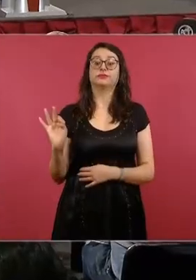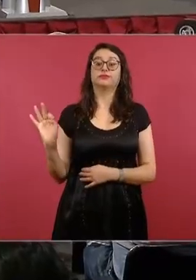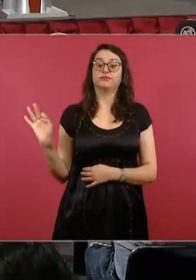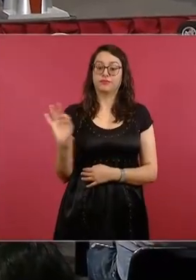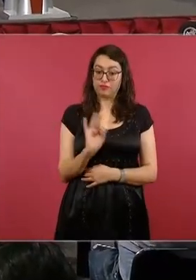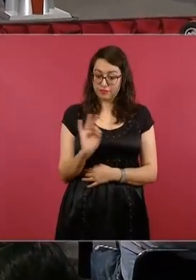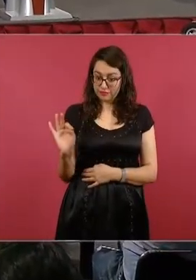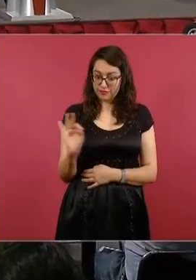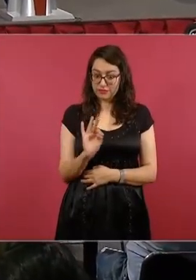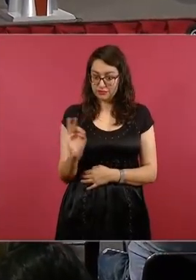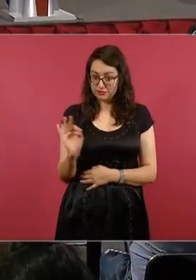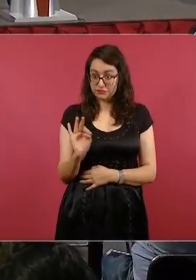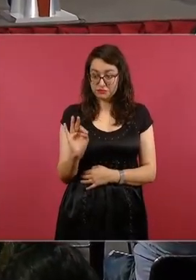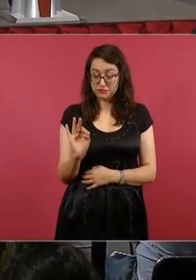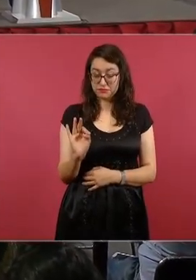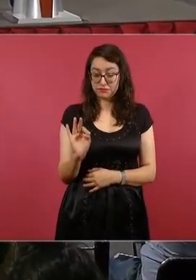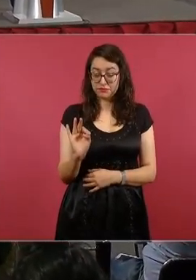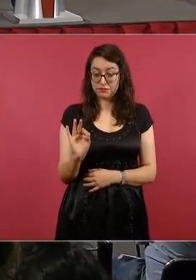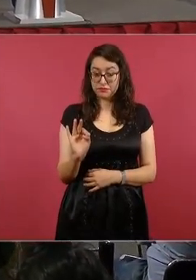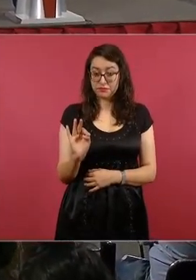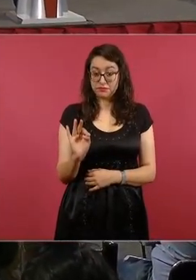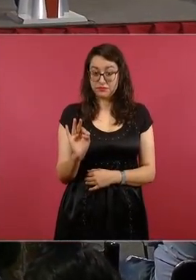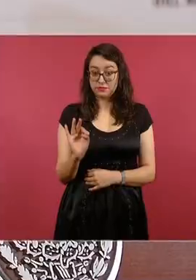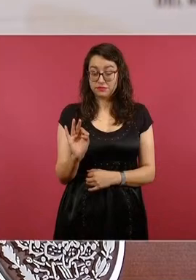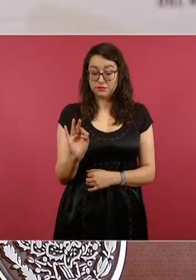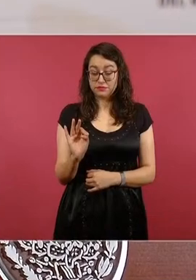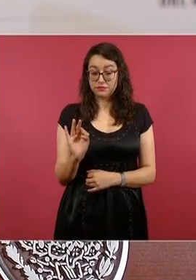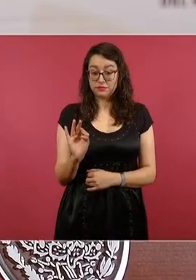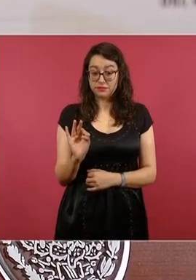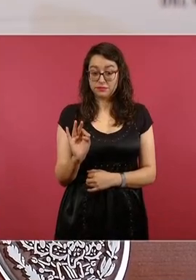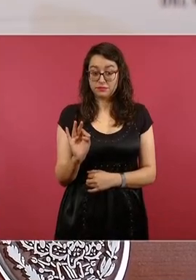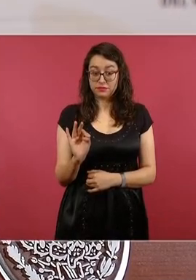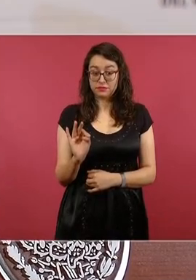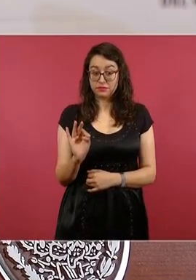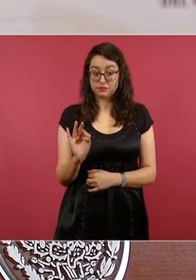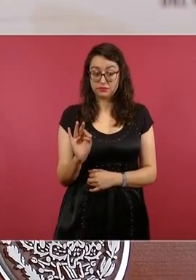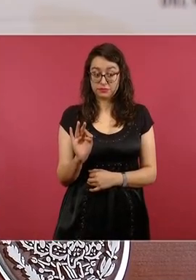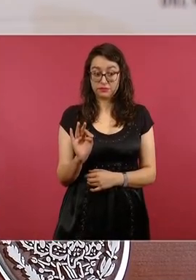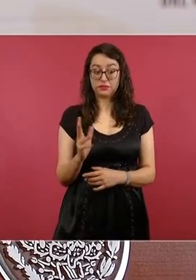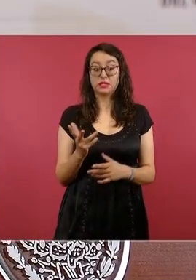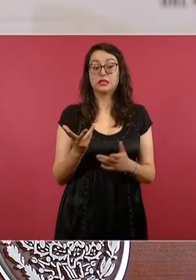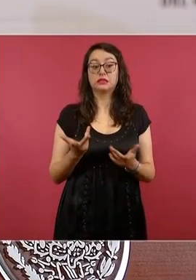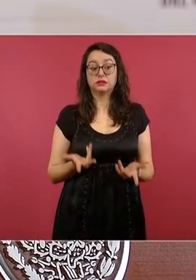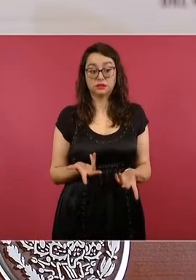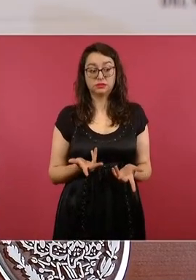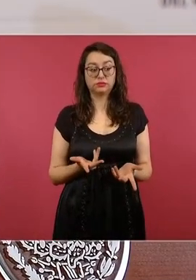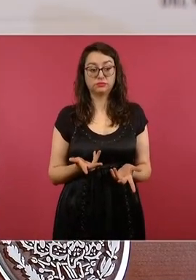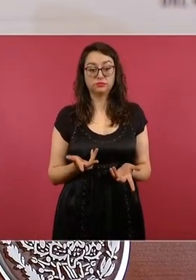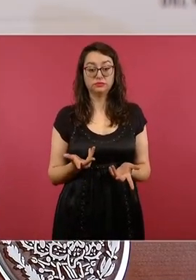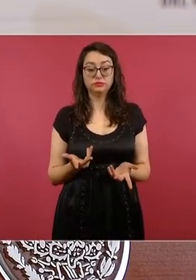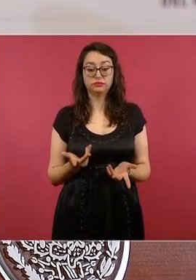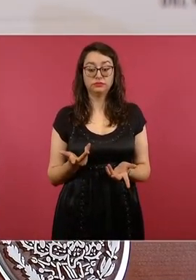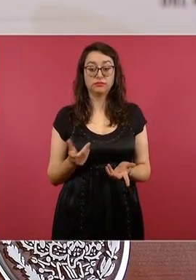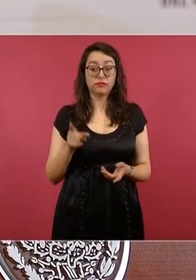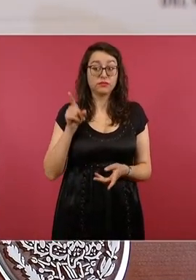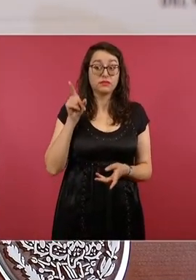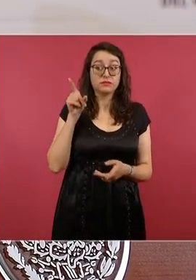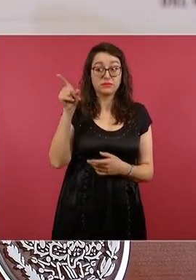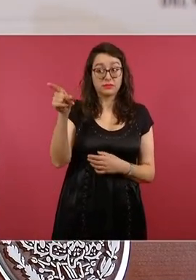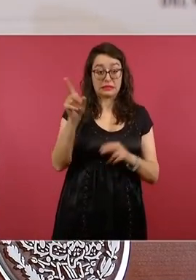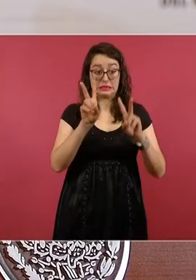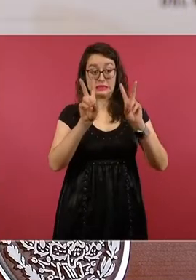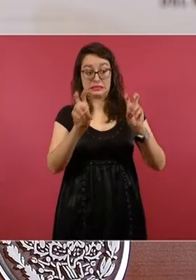alguien, sin consultarla,